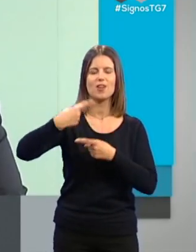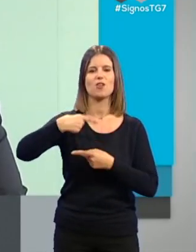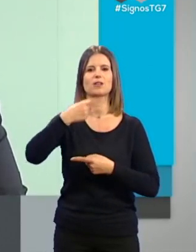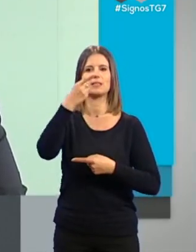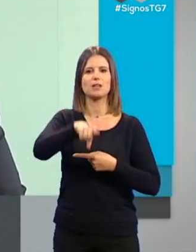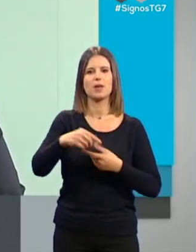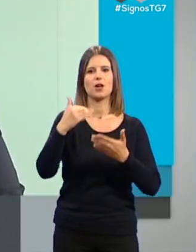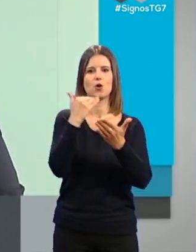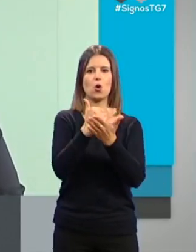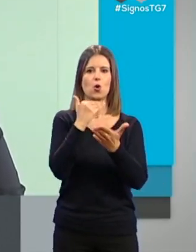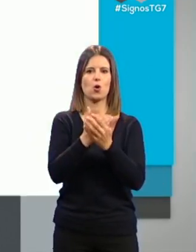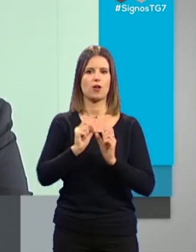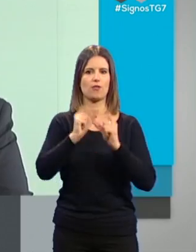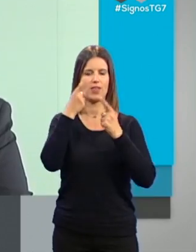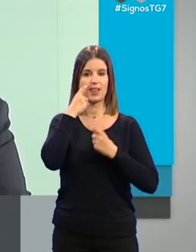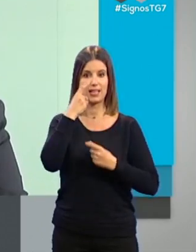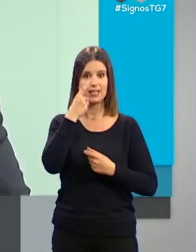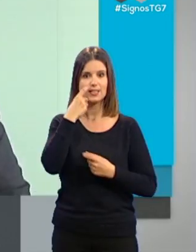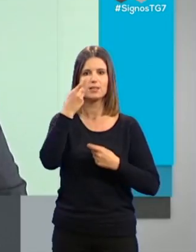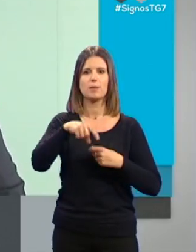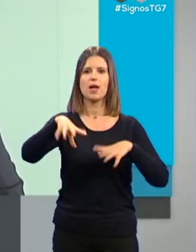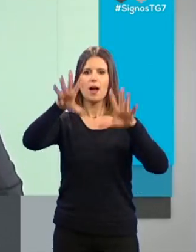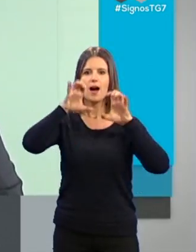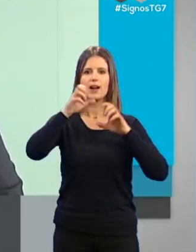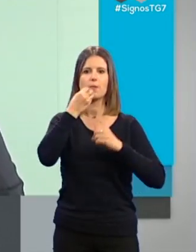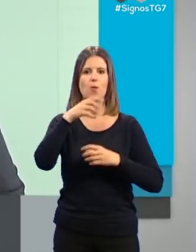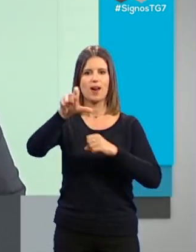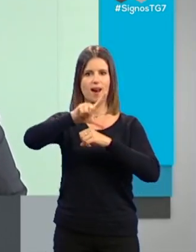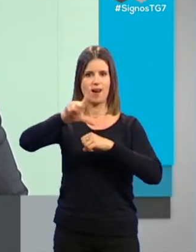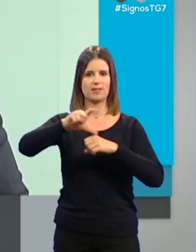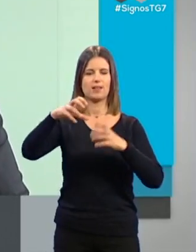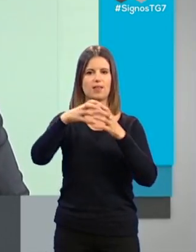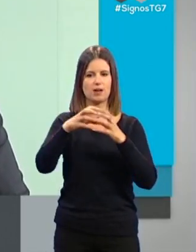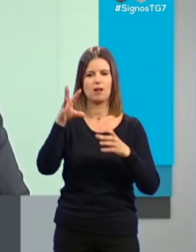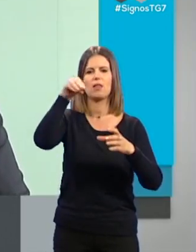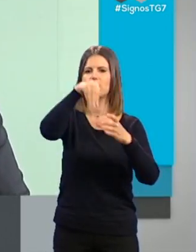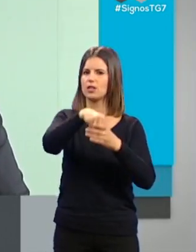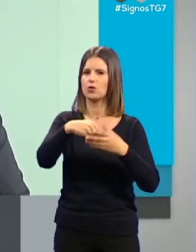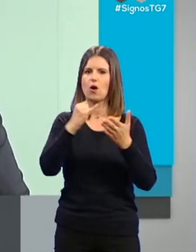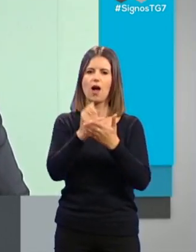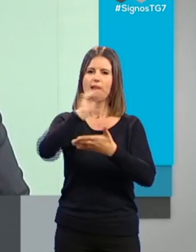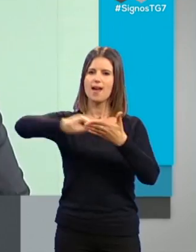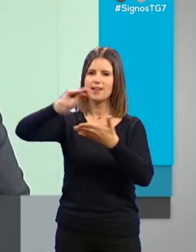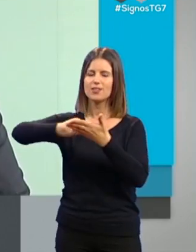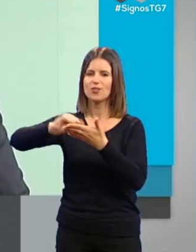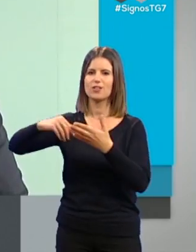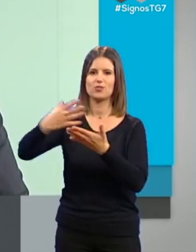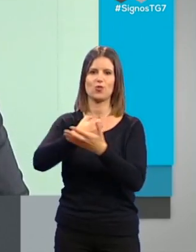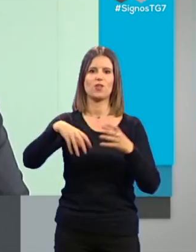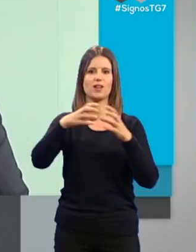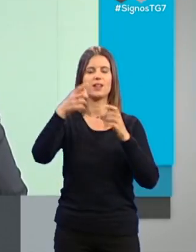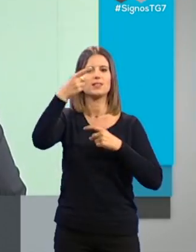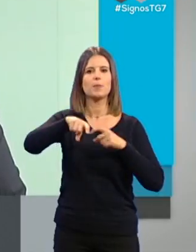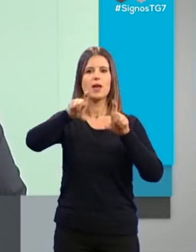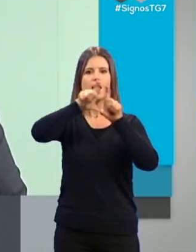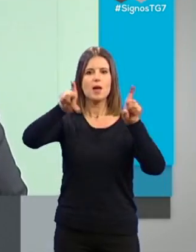Ilustre Ecológico Oficial de Dentistas, a la Academia de las Buenas Letras de Granada, que engloba a muchísimos escritores de nuestra tierra, y a la empresa